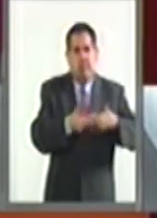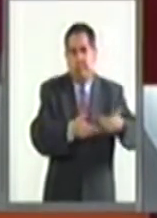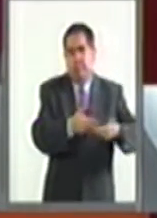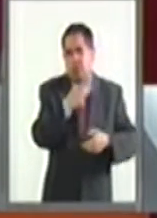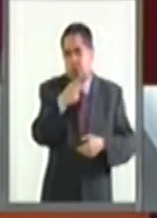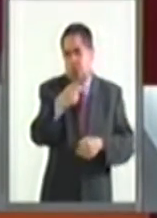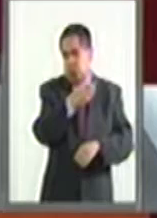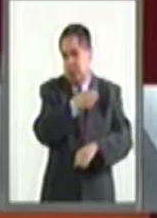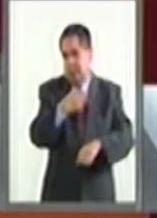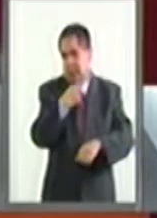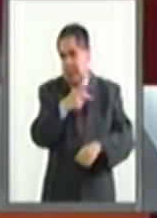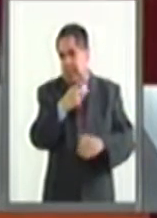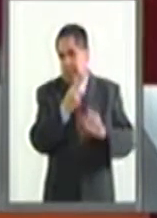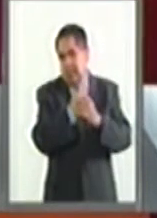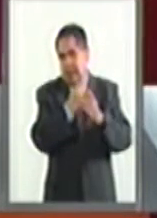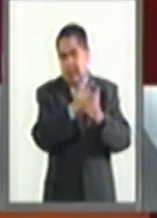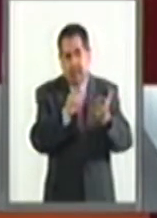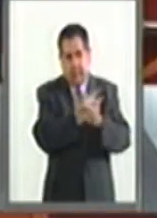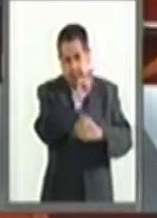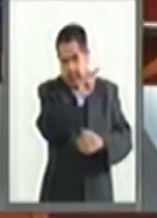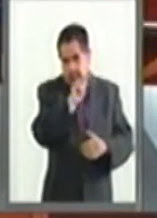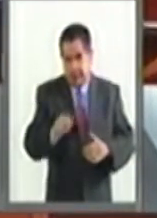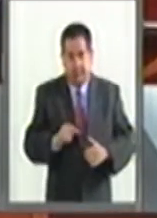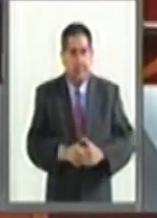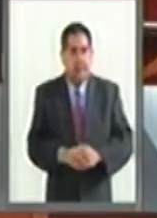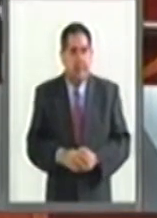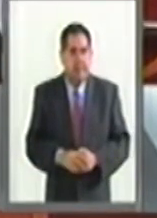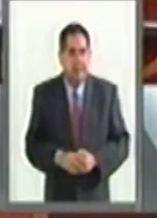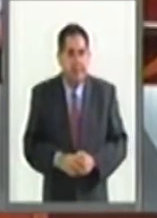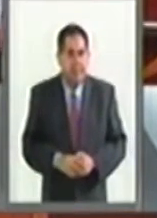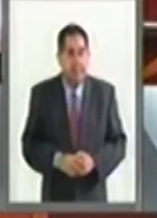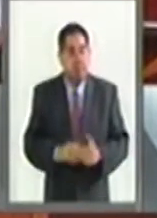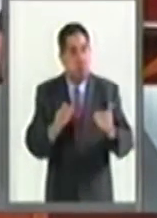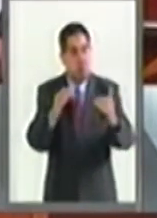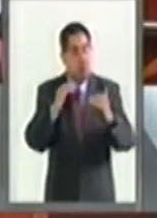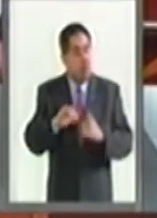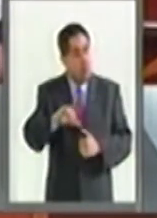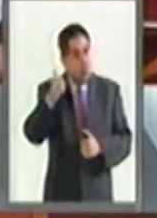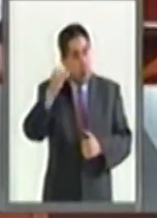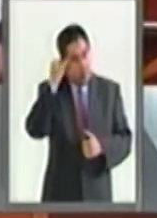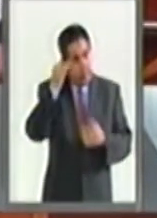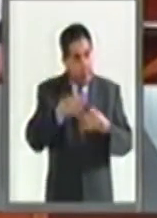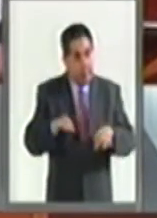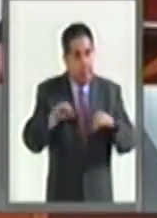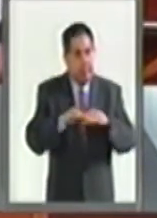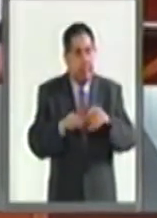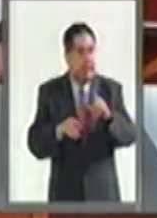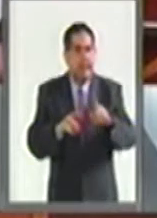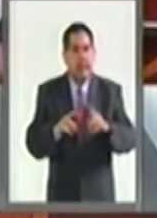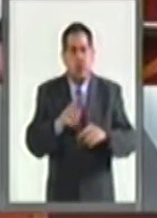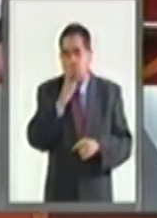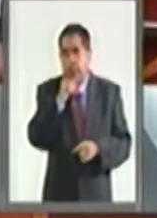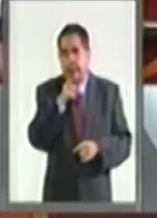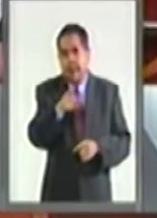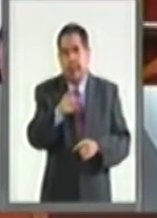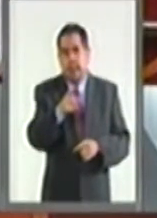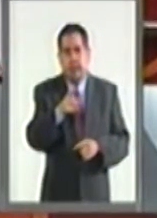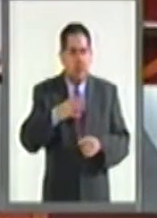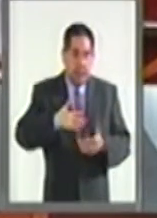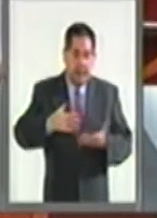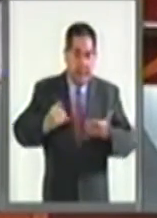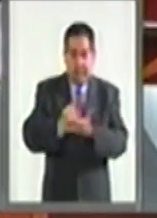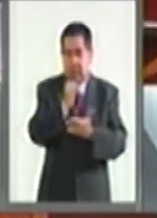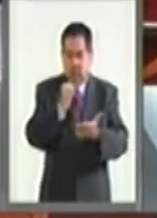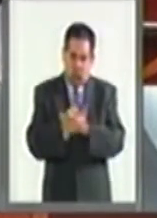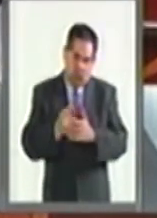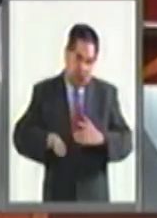sus ordenamientos adjetivos. Otra cuestión relevante es que no es posible tomar decisiones de